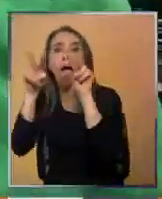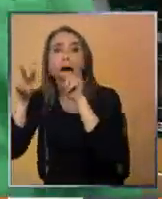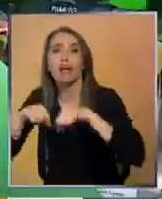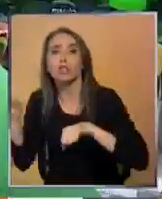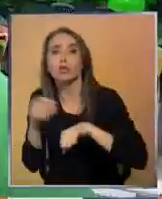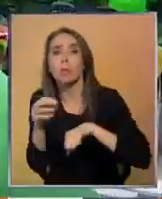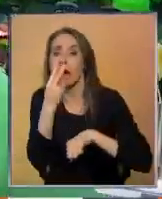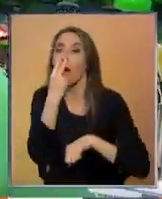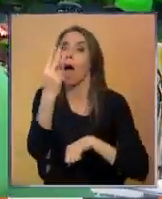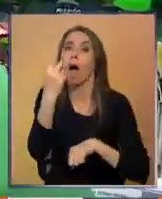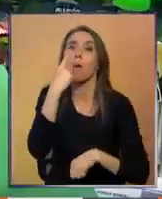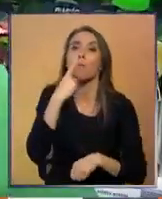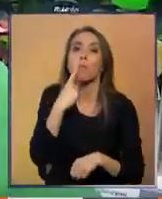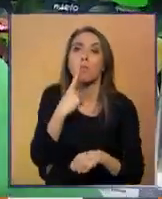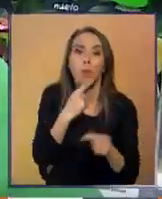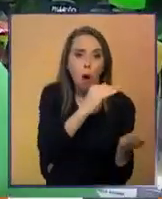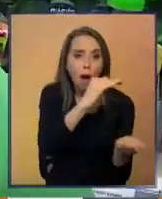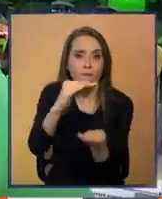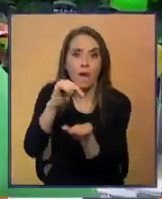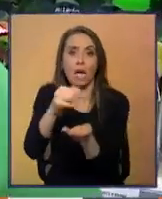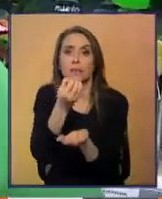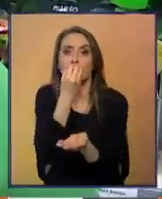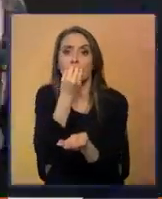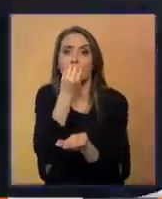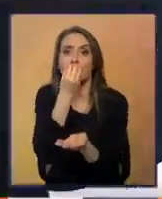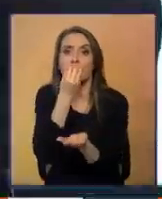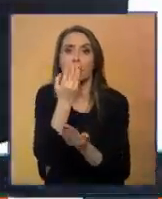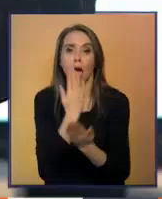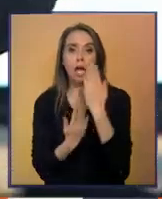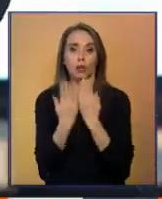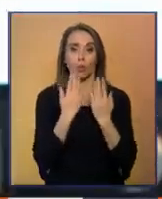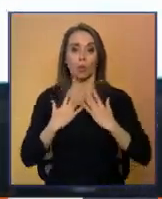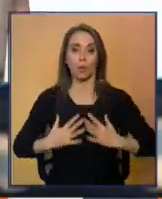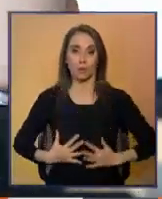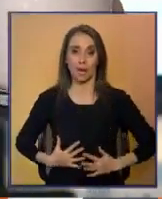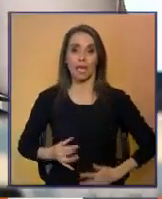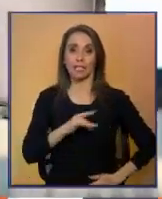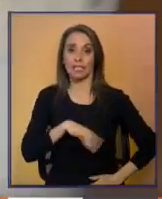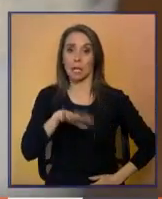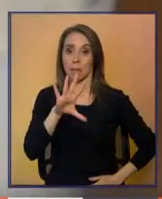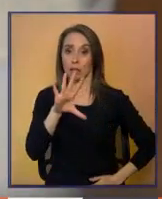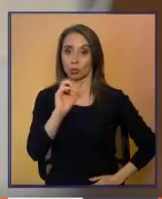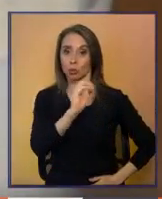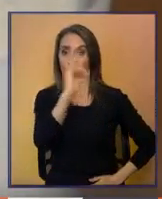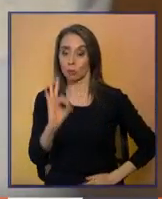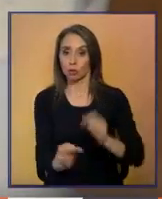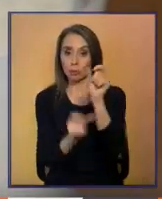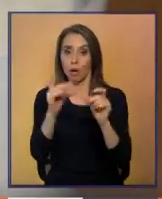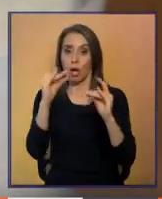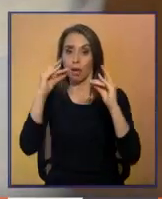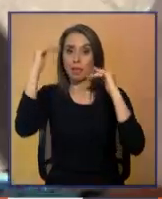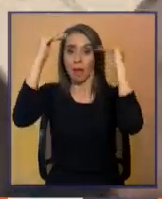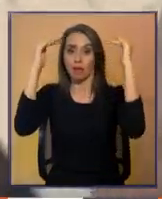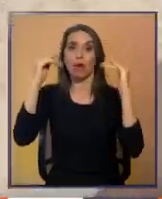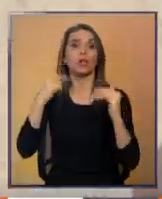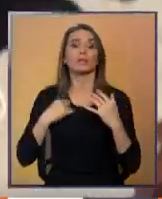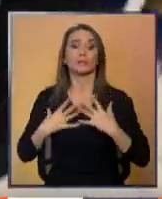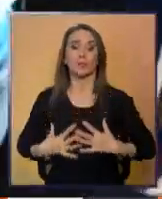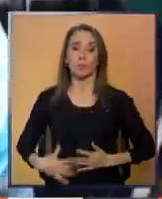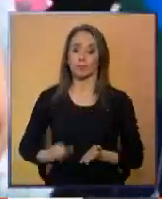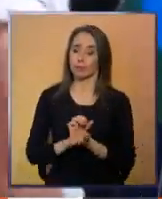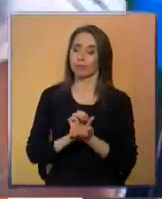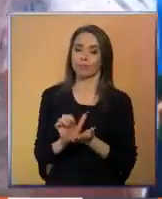estoy probando estos tipos de alimentos porque hay que cuidarse. En Chile, más del 50% de los adultos tiene intolerancia